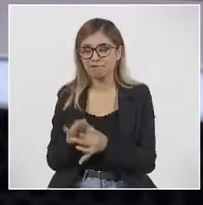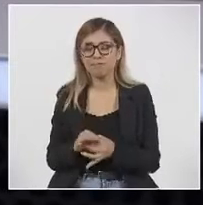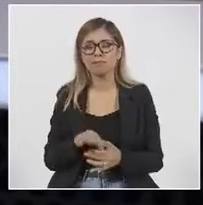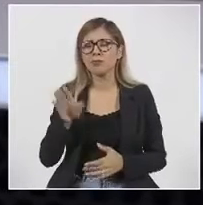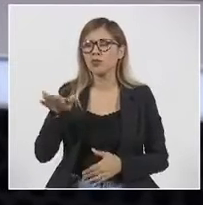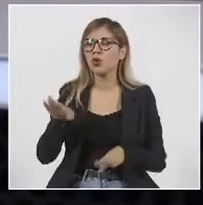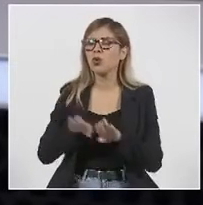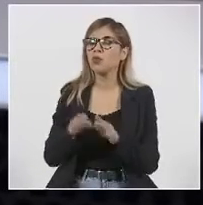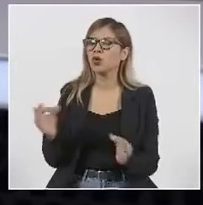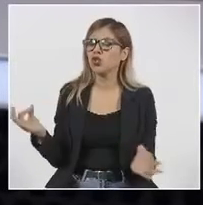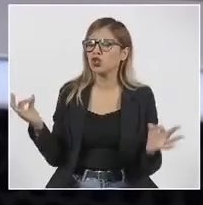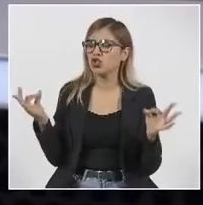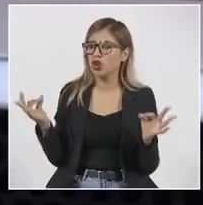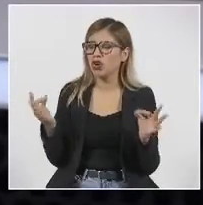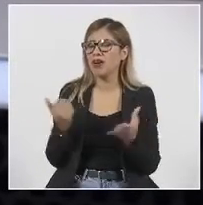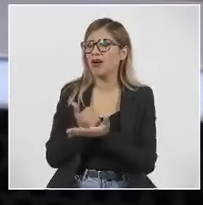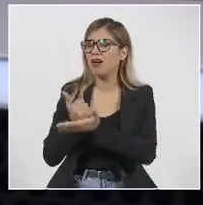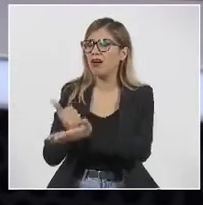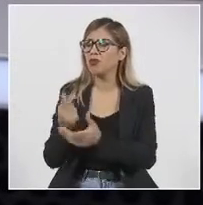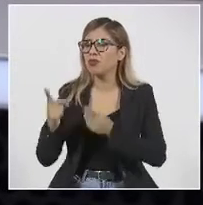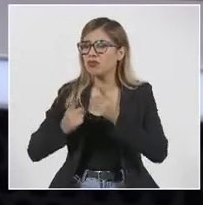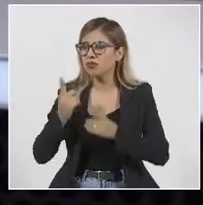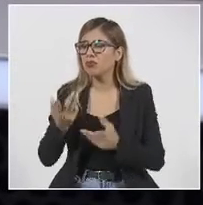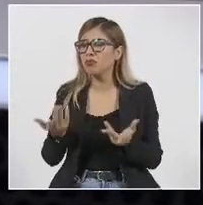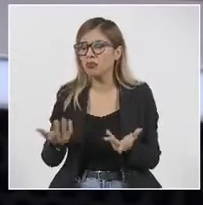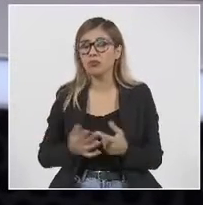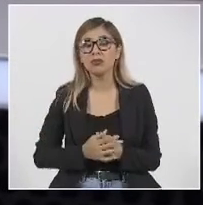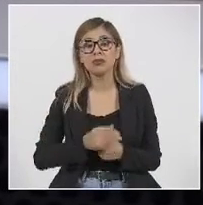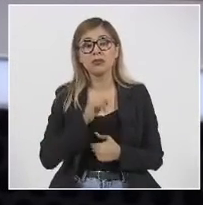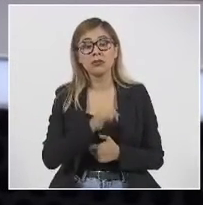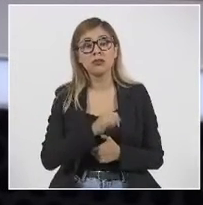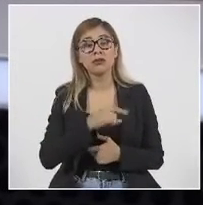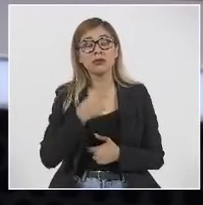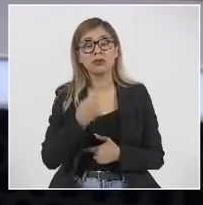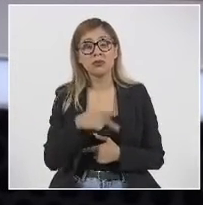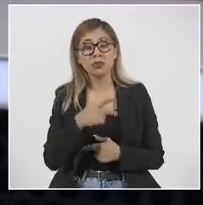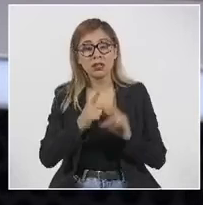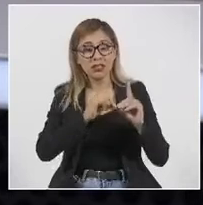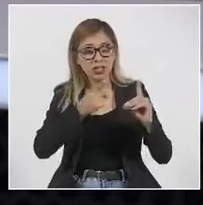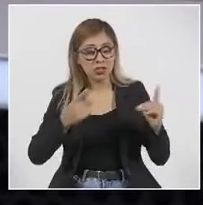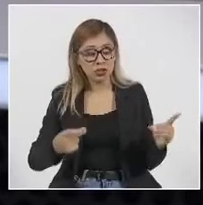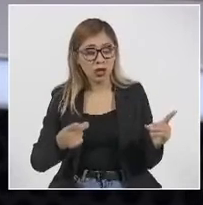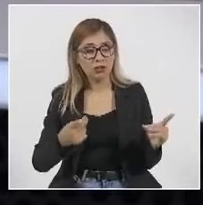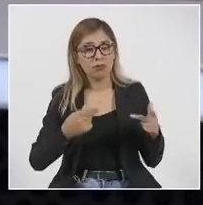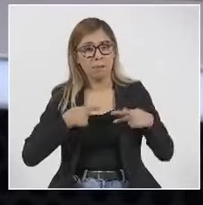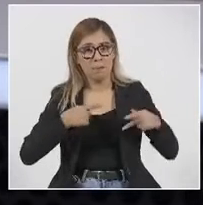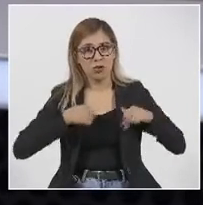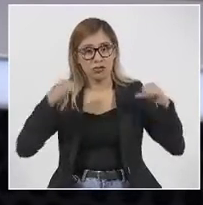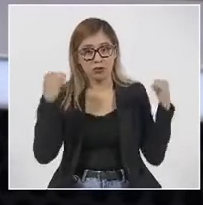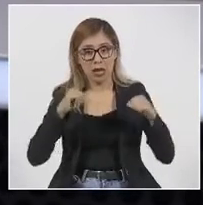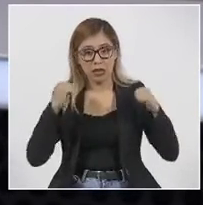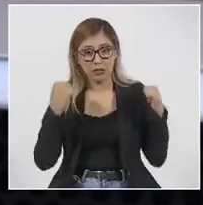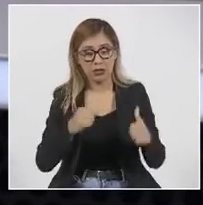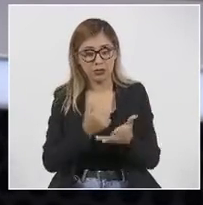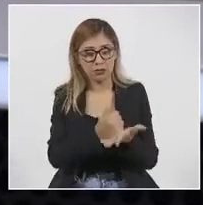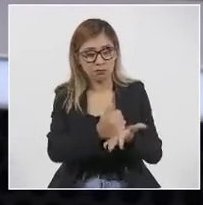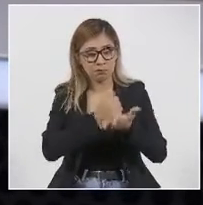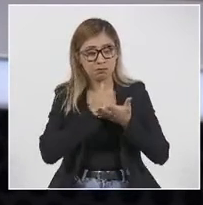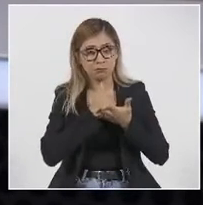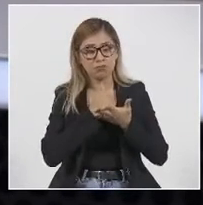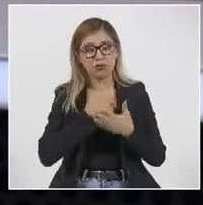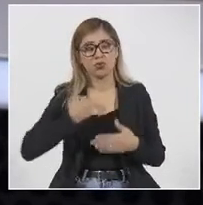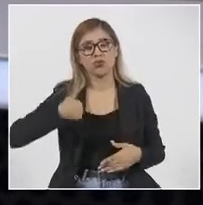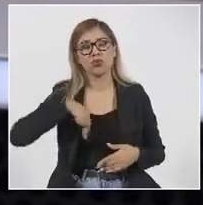Para nosotros, este tipo de modelos han sido fundamentales en el desarrollo integral del atleta jalisciense.